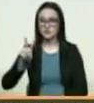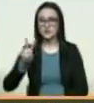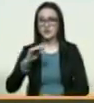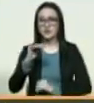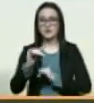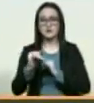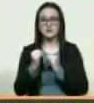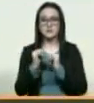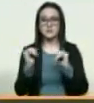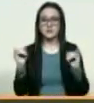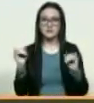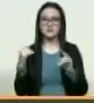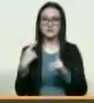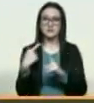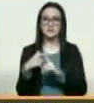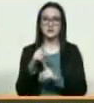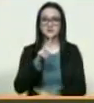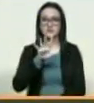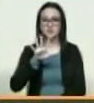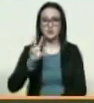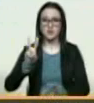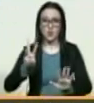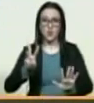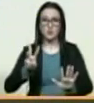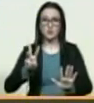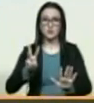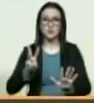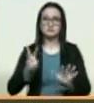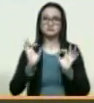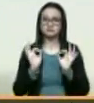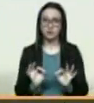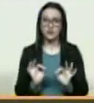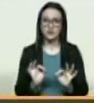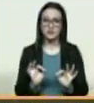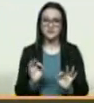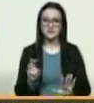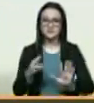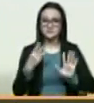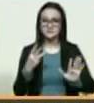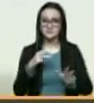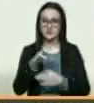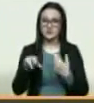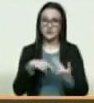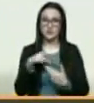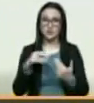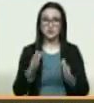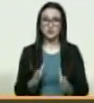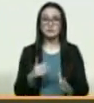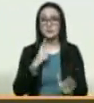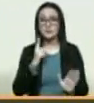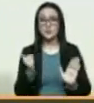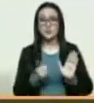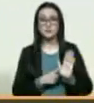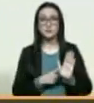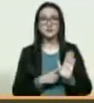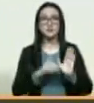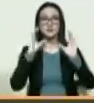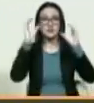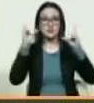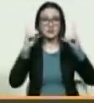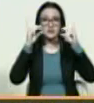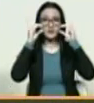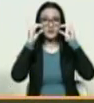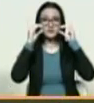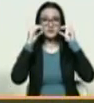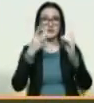Independencia, 158 de la Federación y 18 de la Revolución Bolivariana. Cúmplase Delcy Eloína